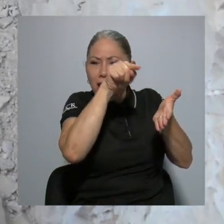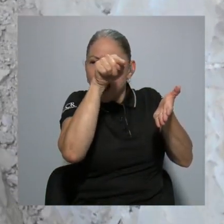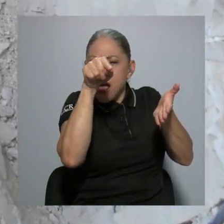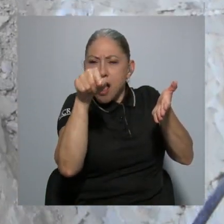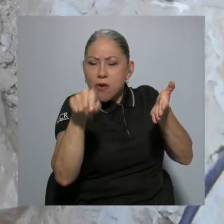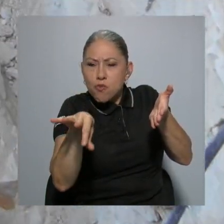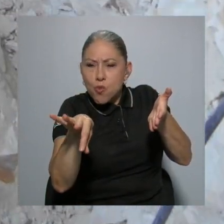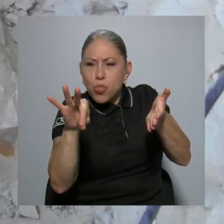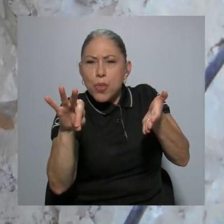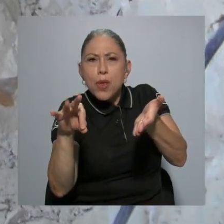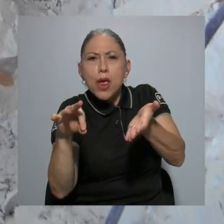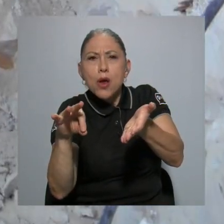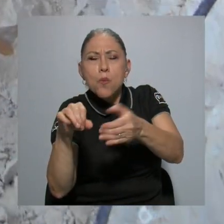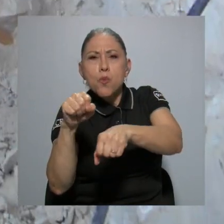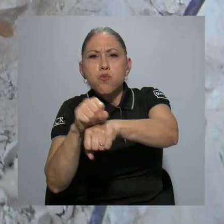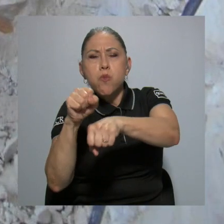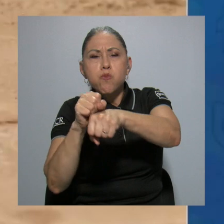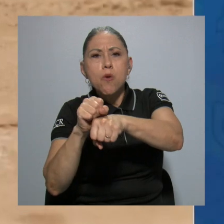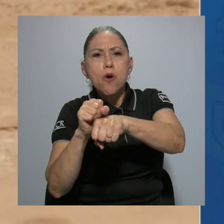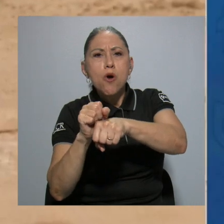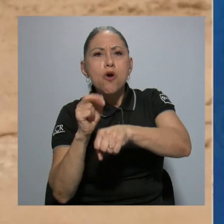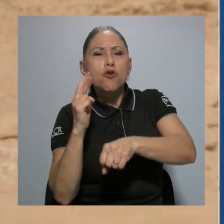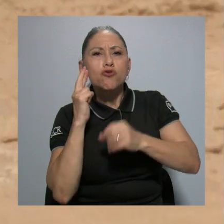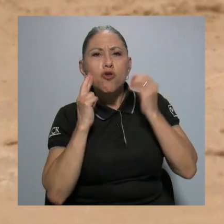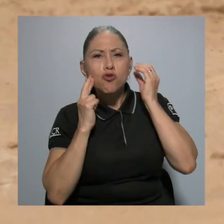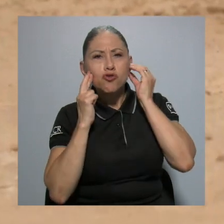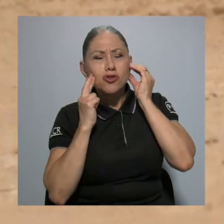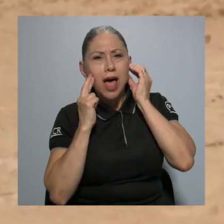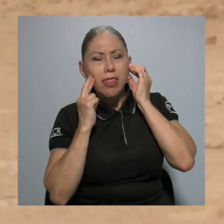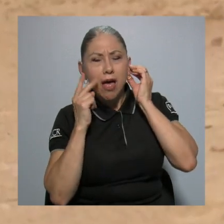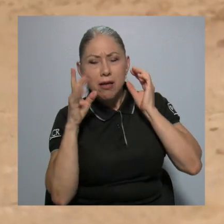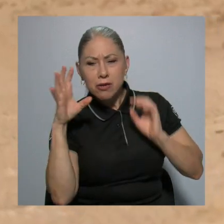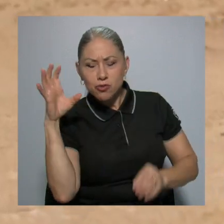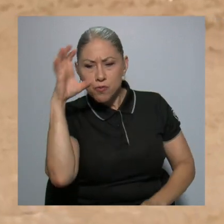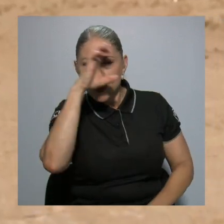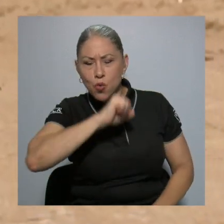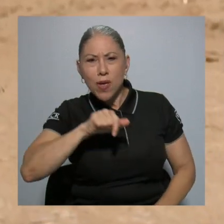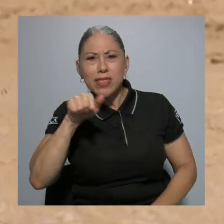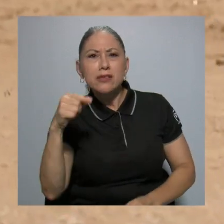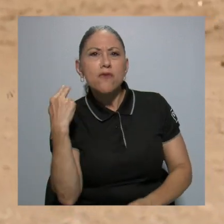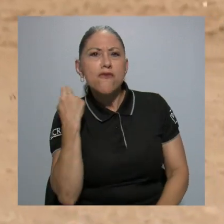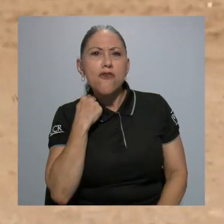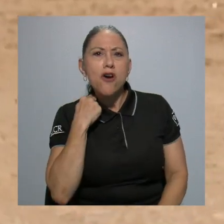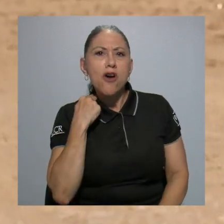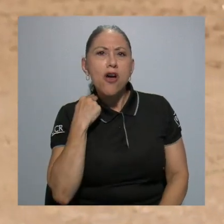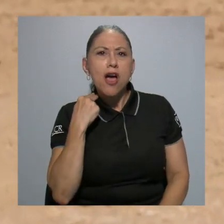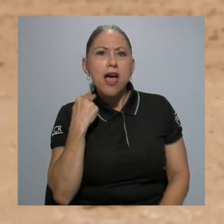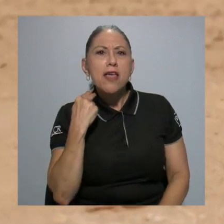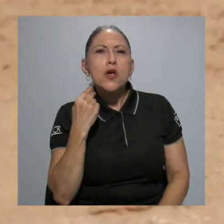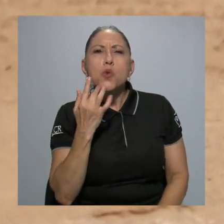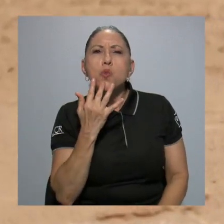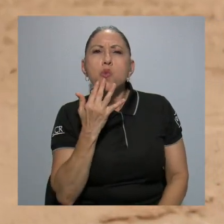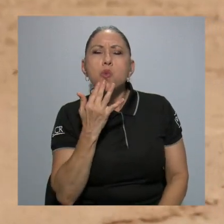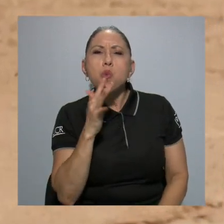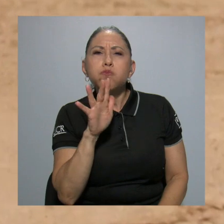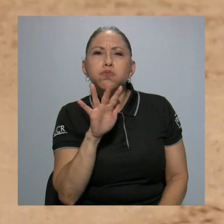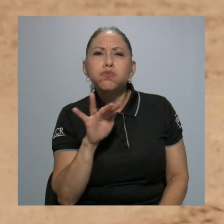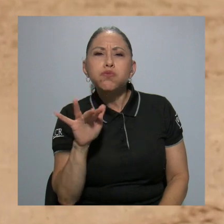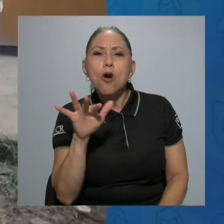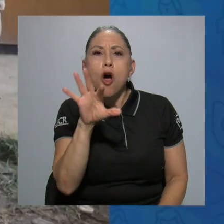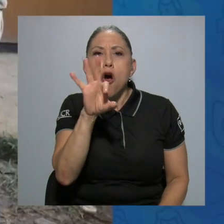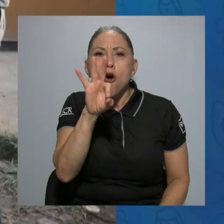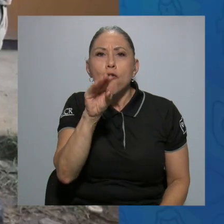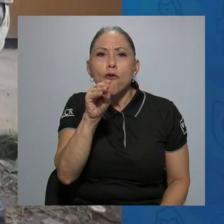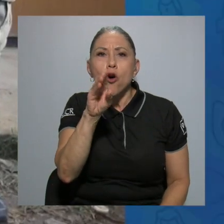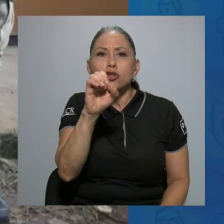este tremendo, bueno, fósil, ¿no? Tenía toda la pigmentación de un fósil.